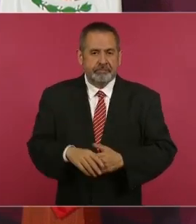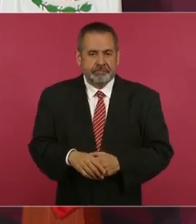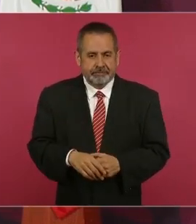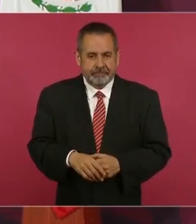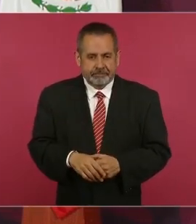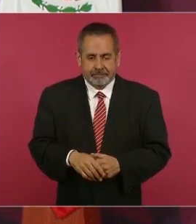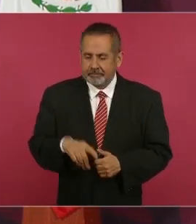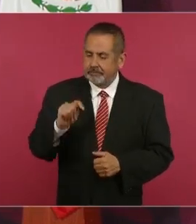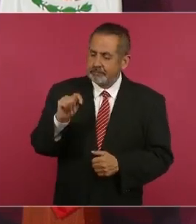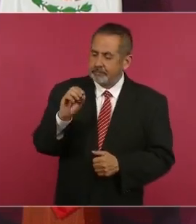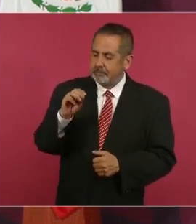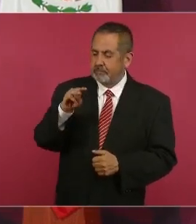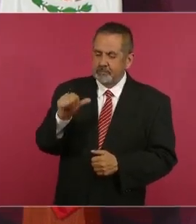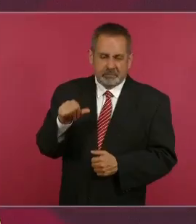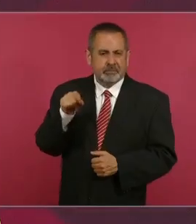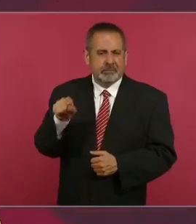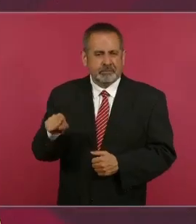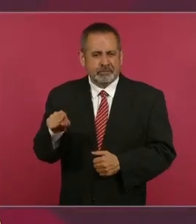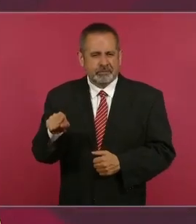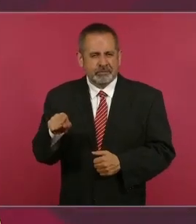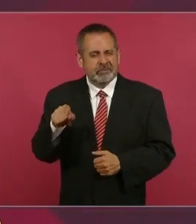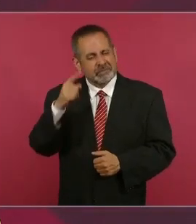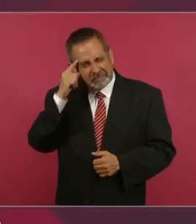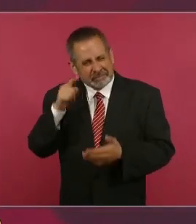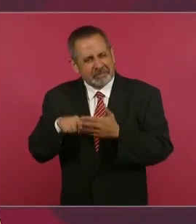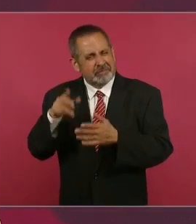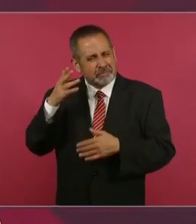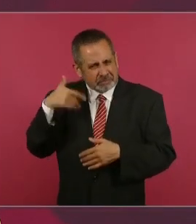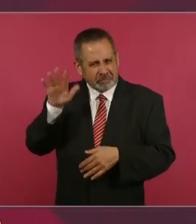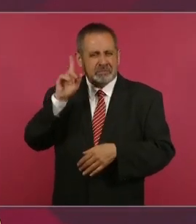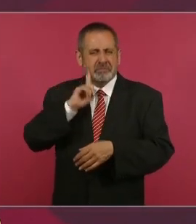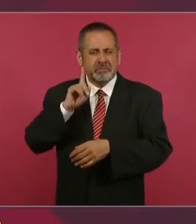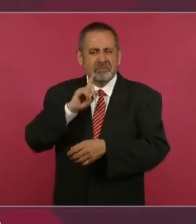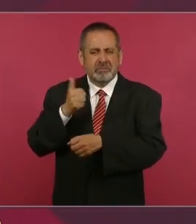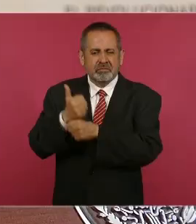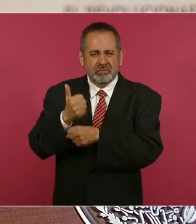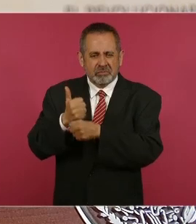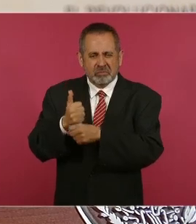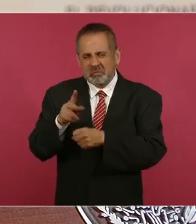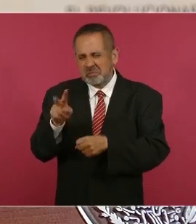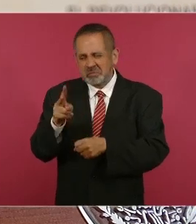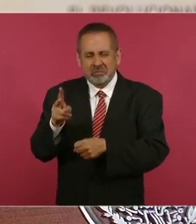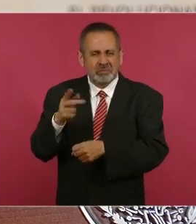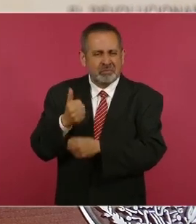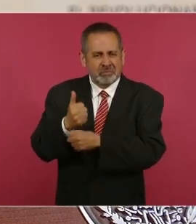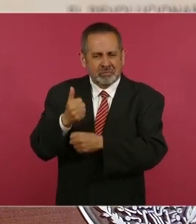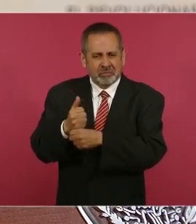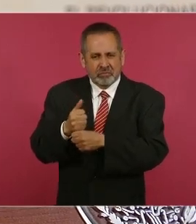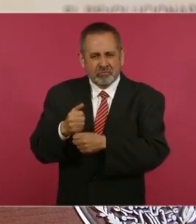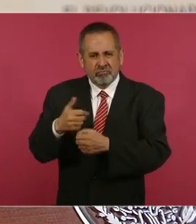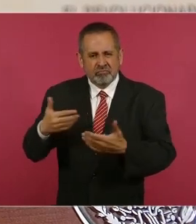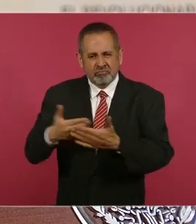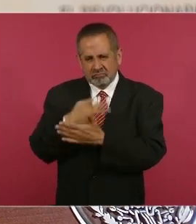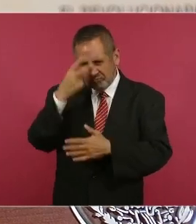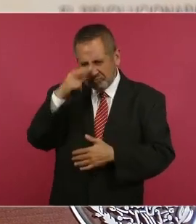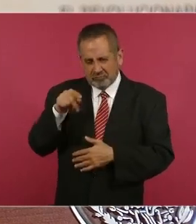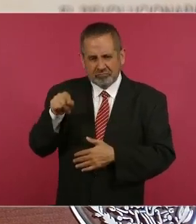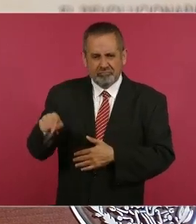sí, Tomás, creo que su abuela o su abuelo mexicano,